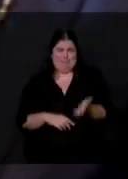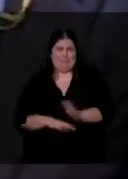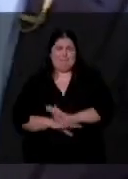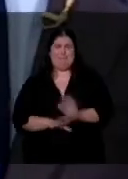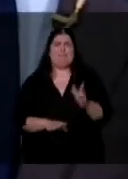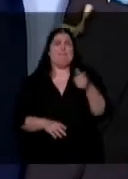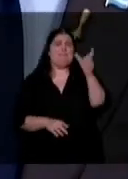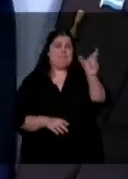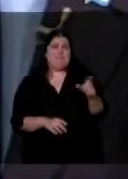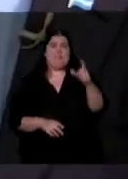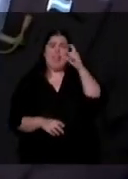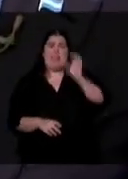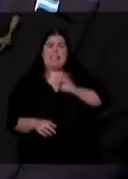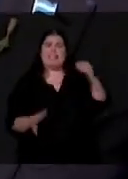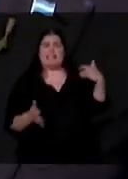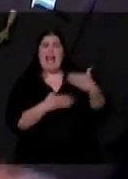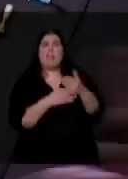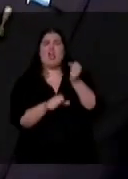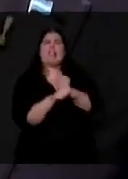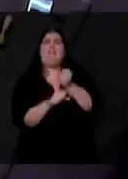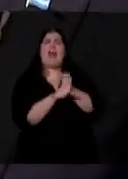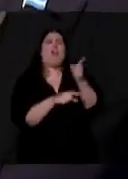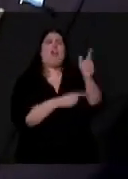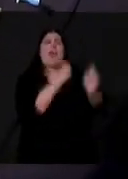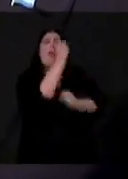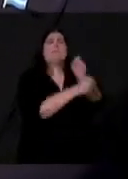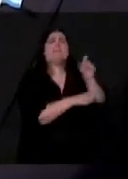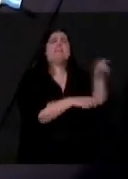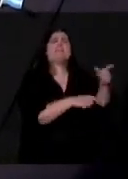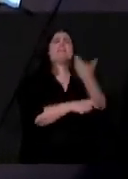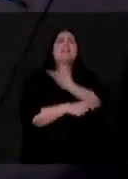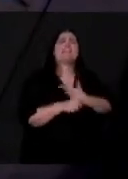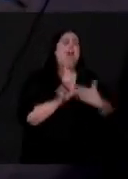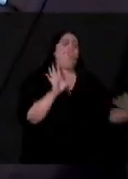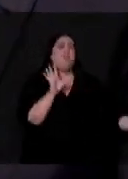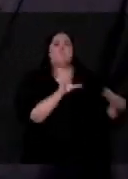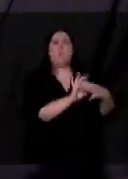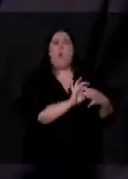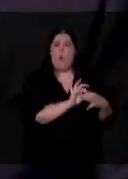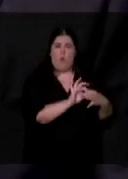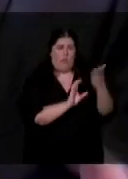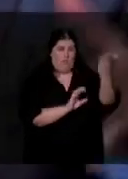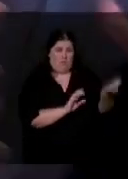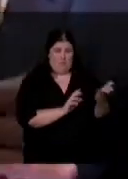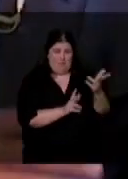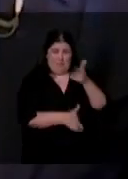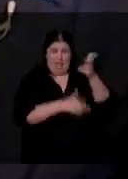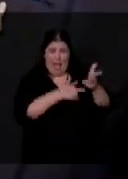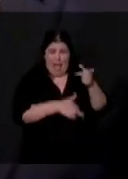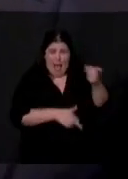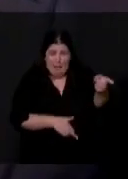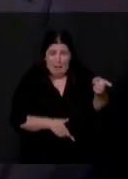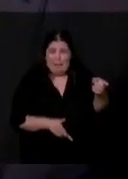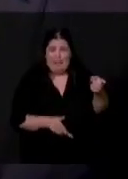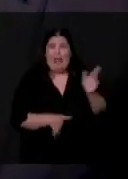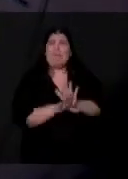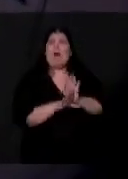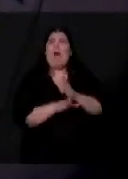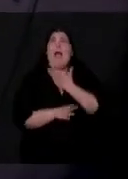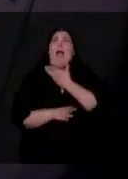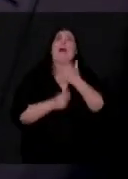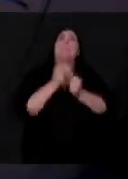10 años con uno de los concesionarios más importantes del Estado argentino hable de digamos depender de